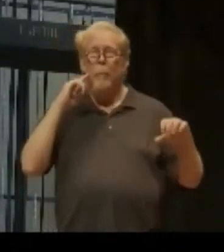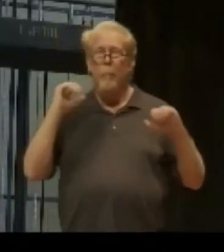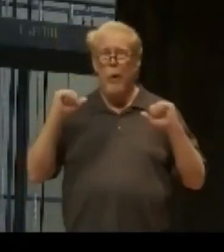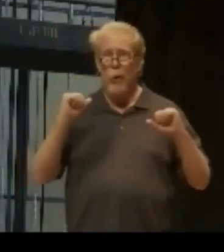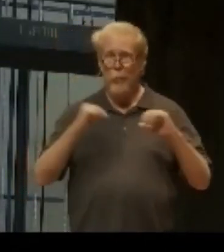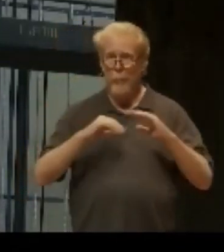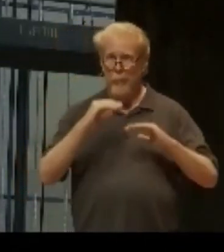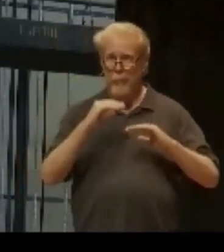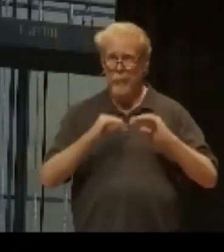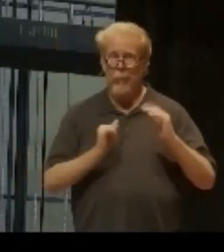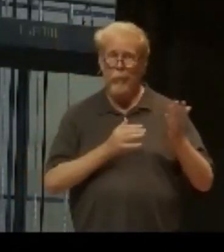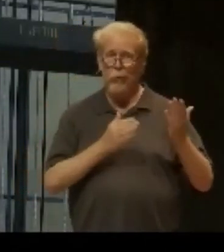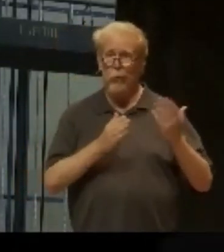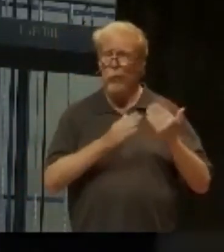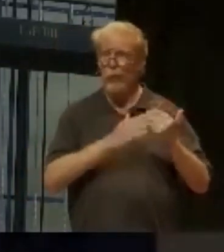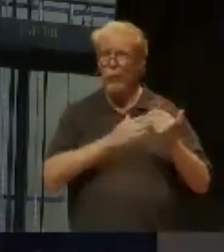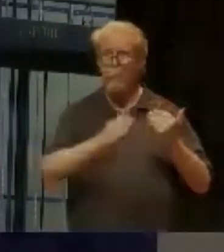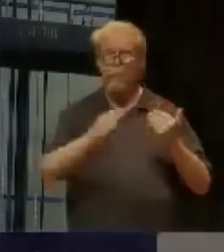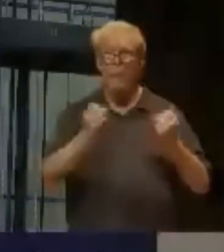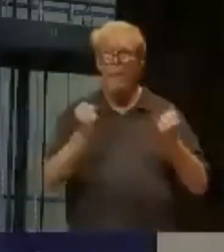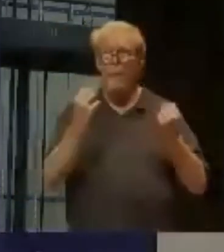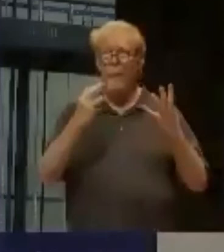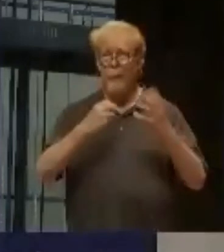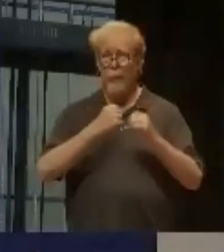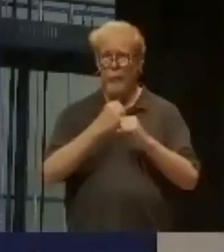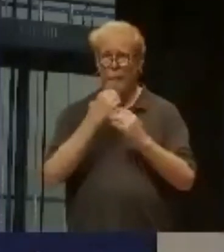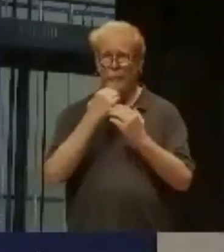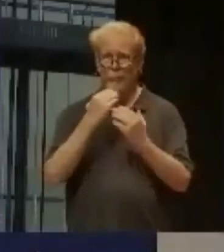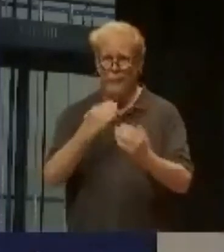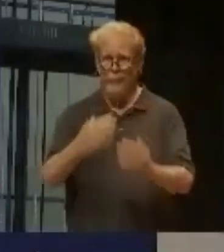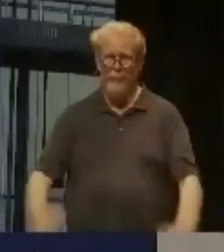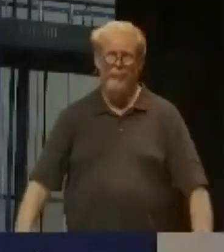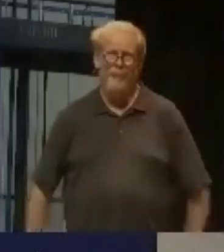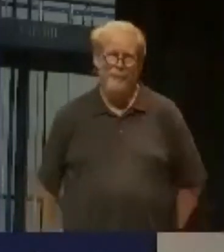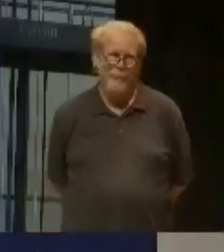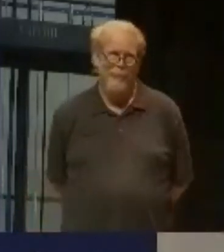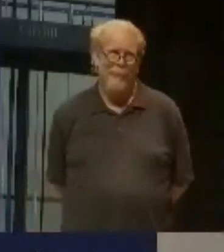estudiantes, la comunidad de años en adelante. Muchísimas gracias.